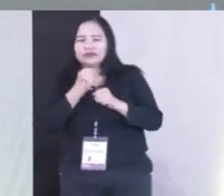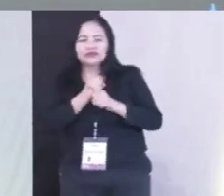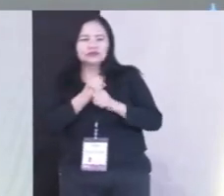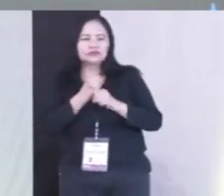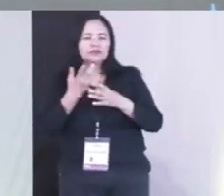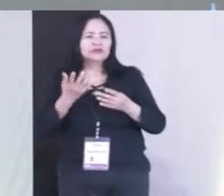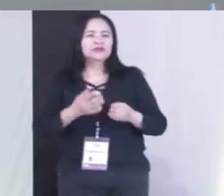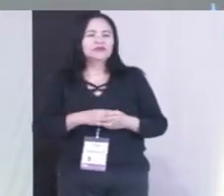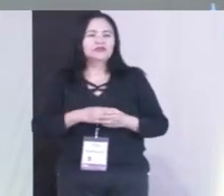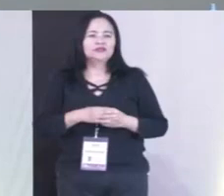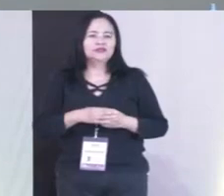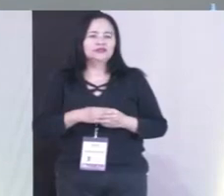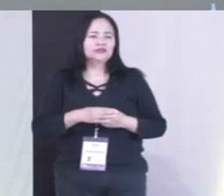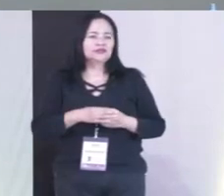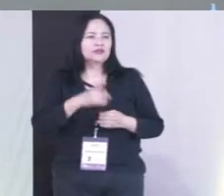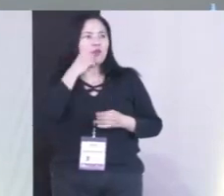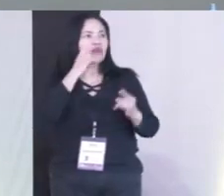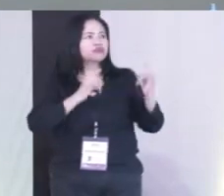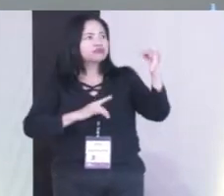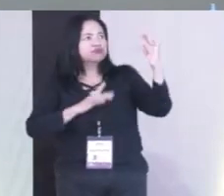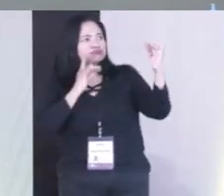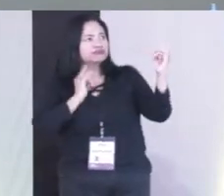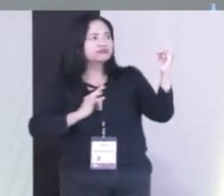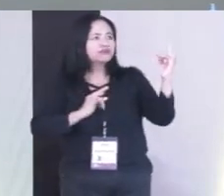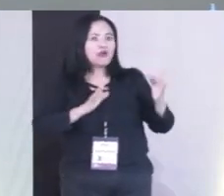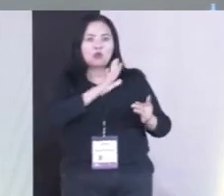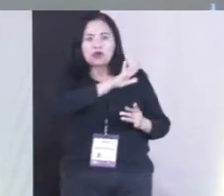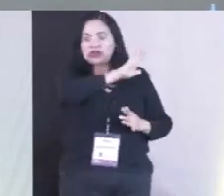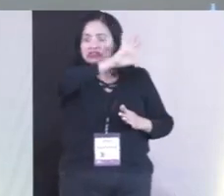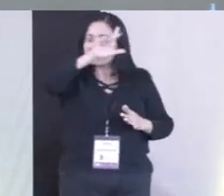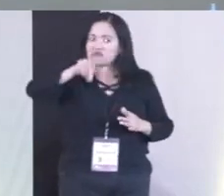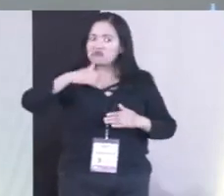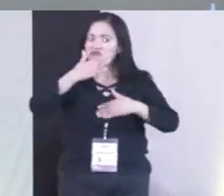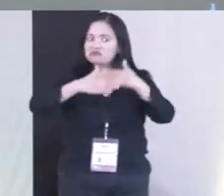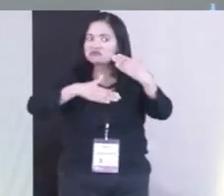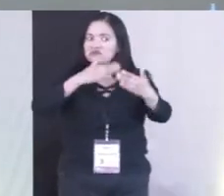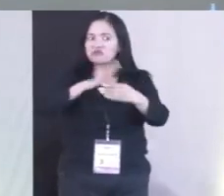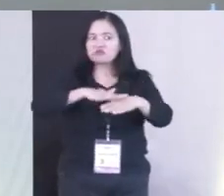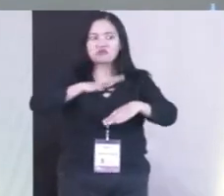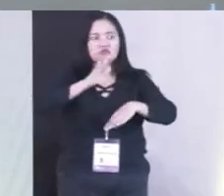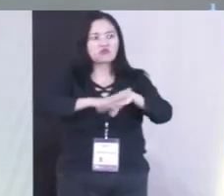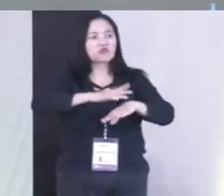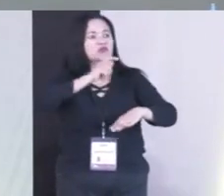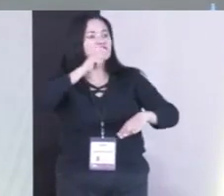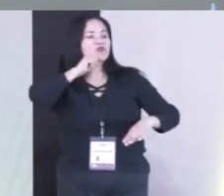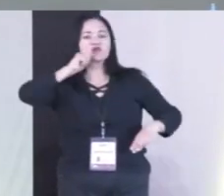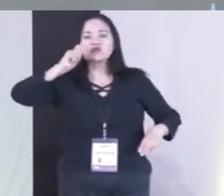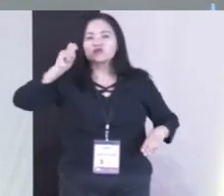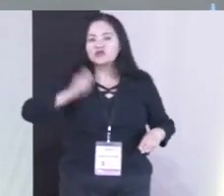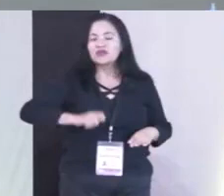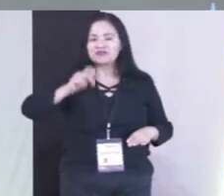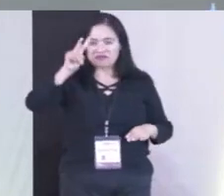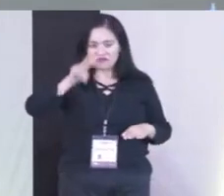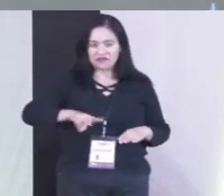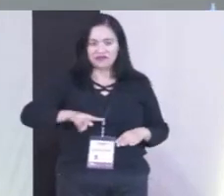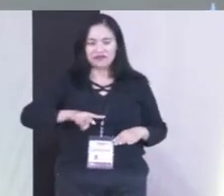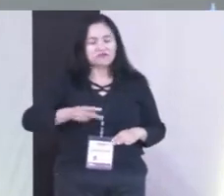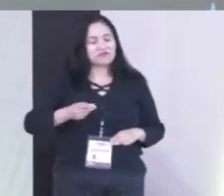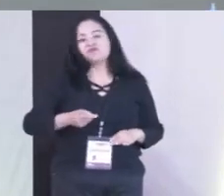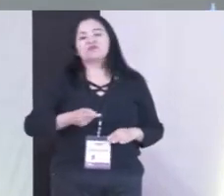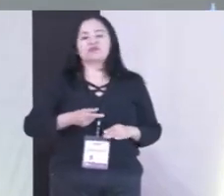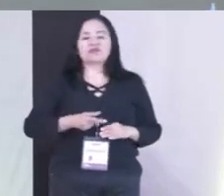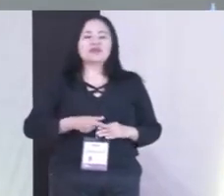grande. Y debo decir que nos hicimos muy amigos, ¿no? Desde el primer momento, y